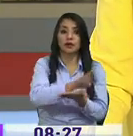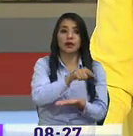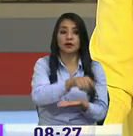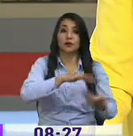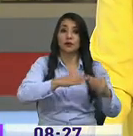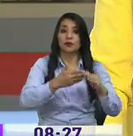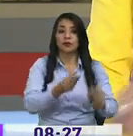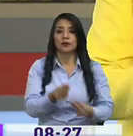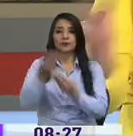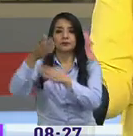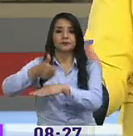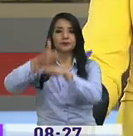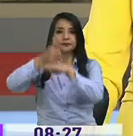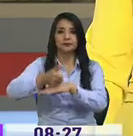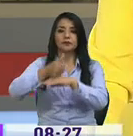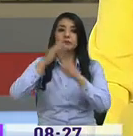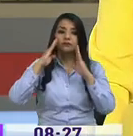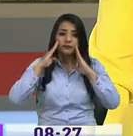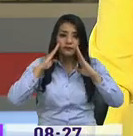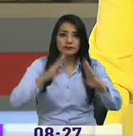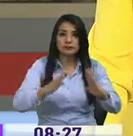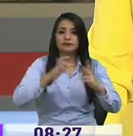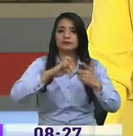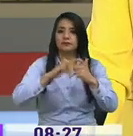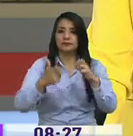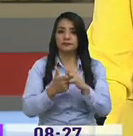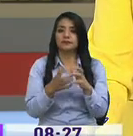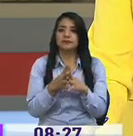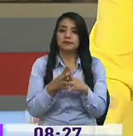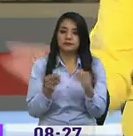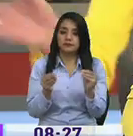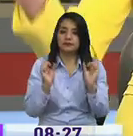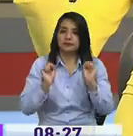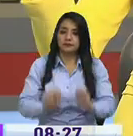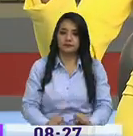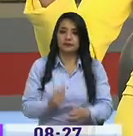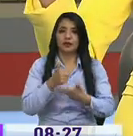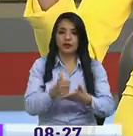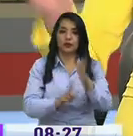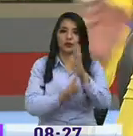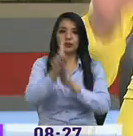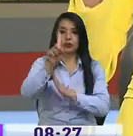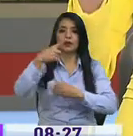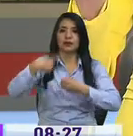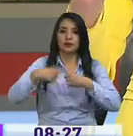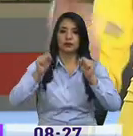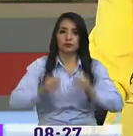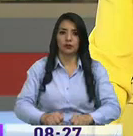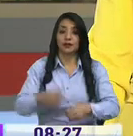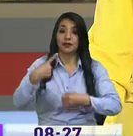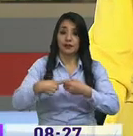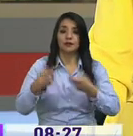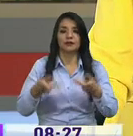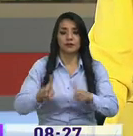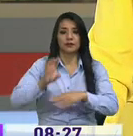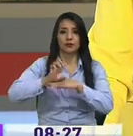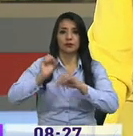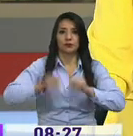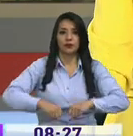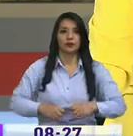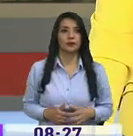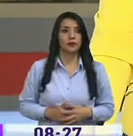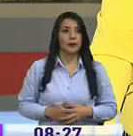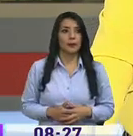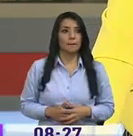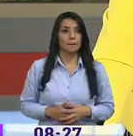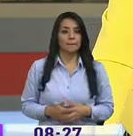usted y la autoridad para que podamos resolver y así ayudar al progreso de nuestra ciudad, no solo de nuestra ciudad, sino también del Ecuador completo.